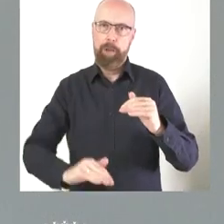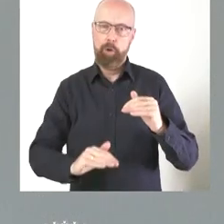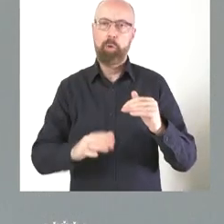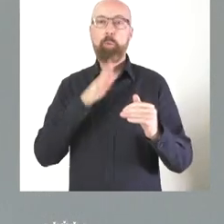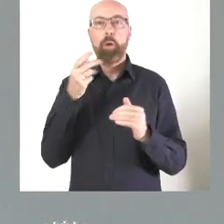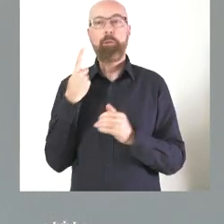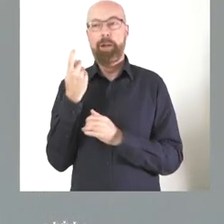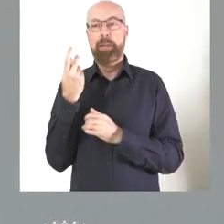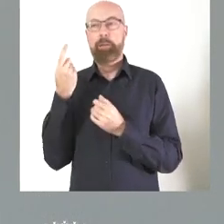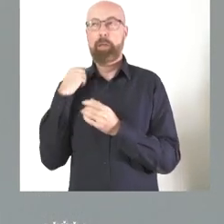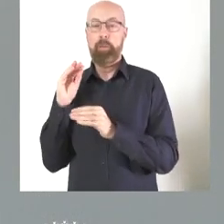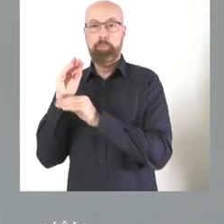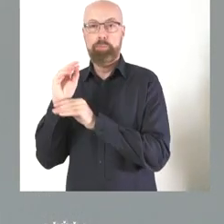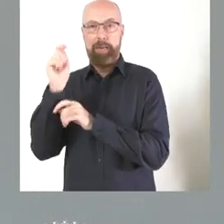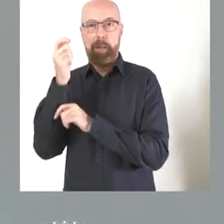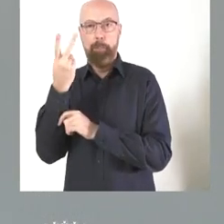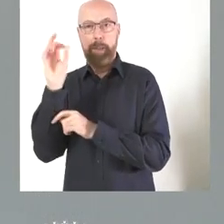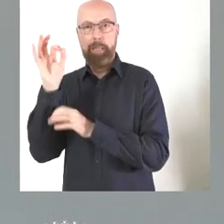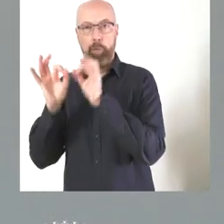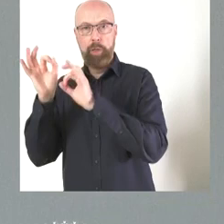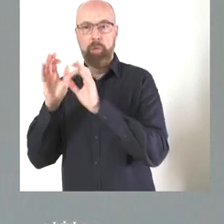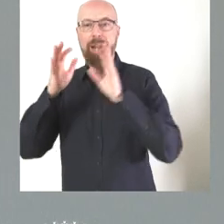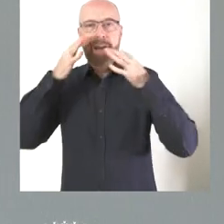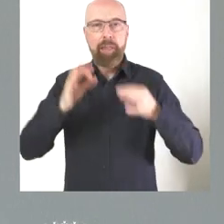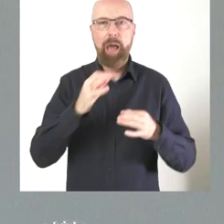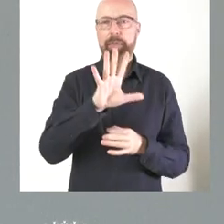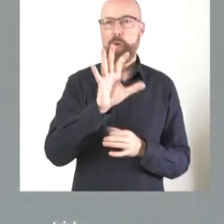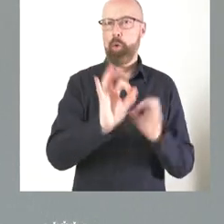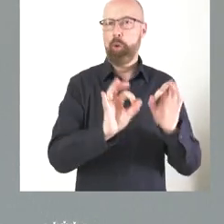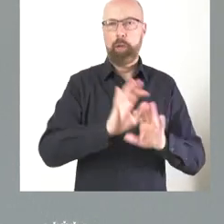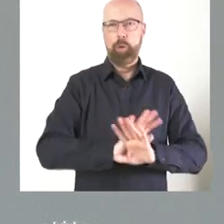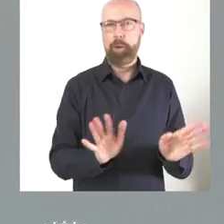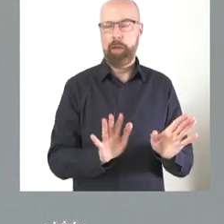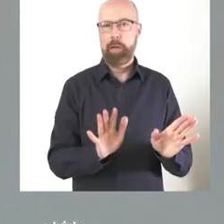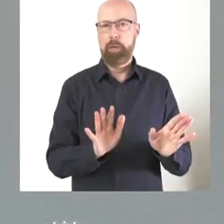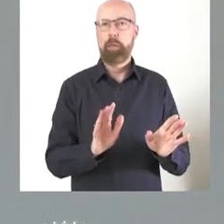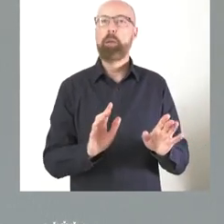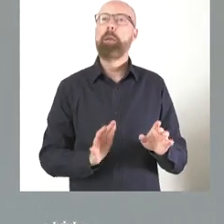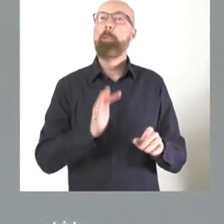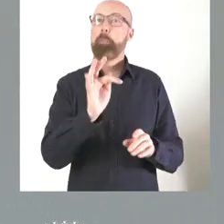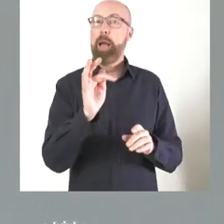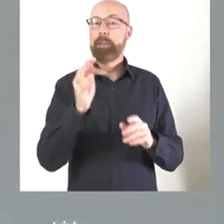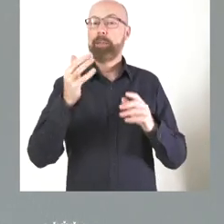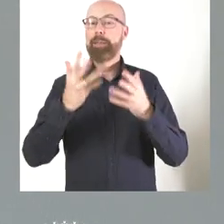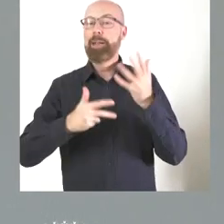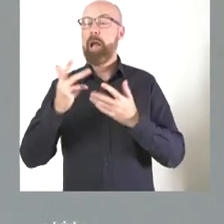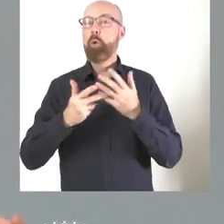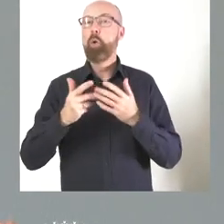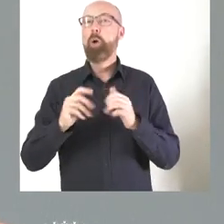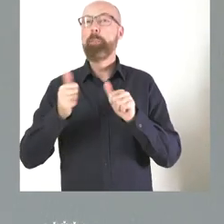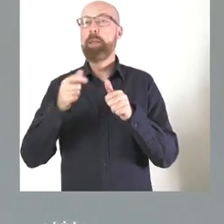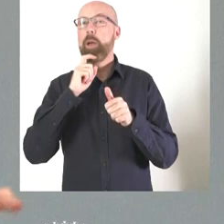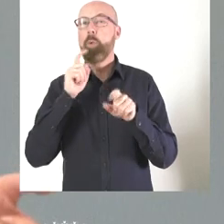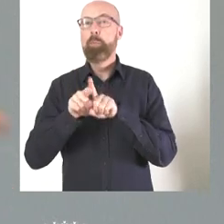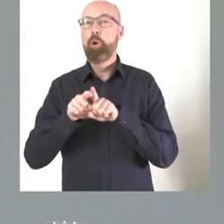sino que en muchos casos es apenas el 5%. segundo porque la base de cálculo no son los costes laborales sino las